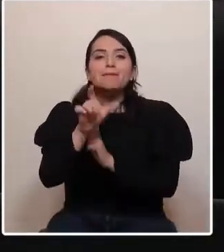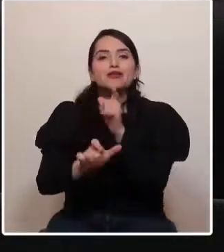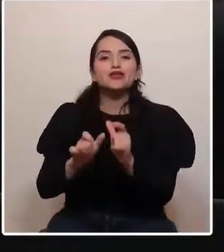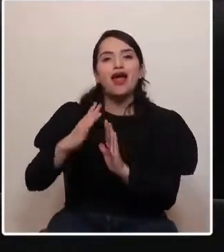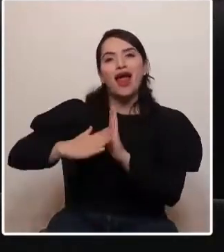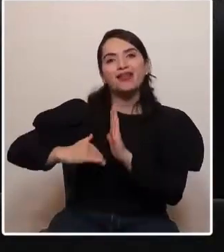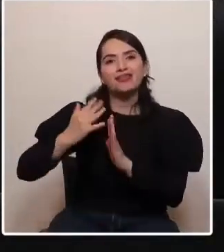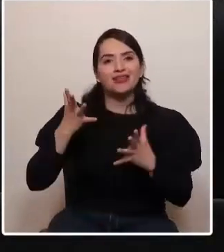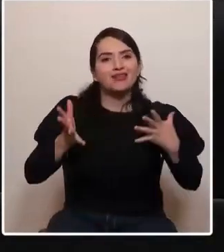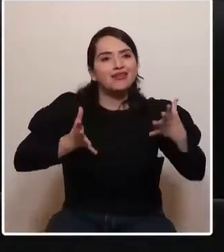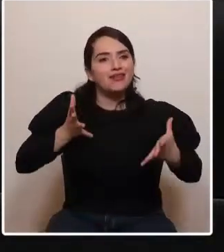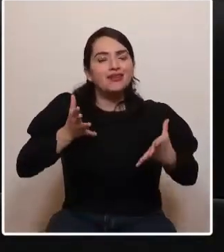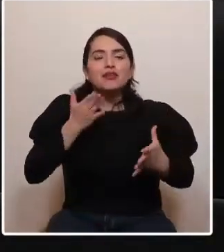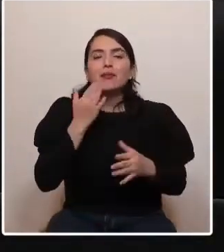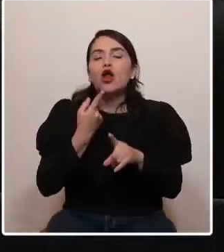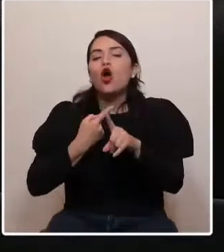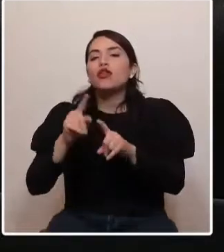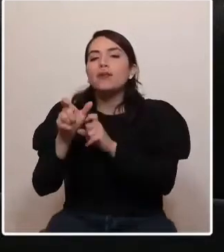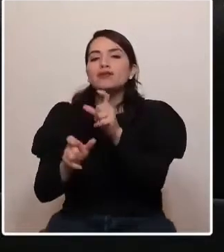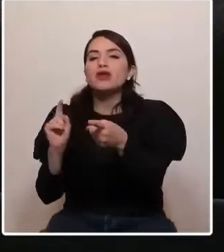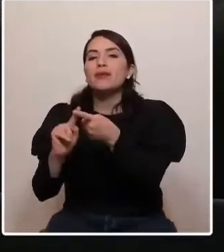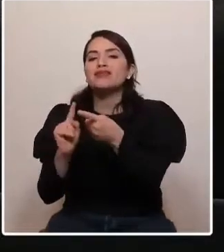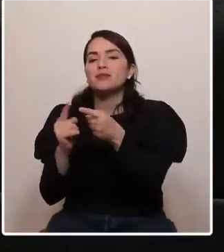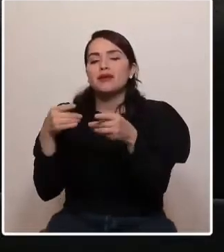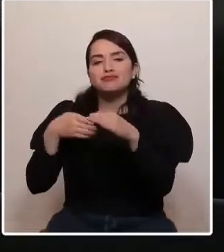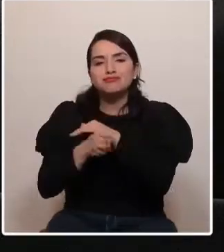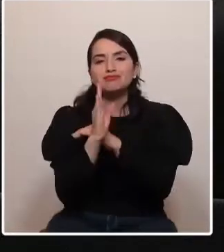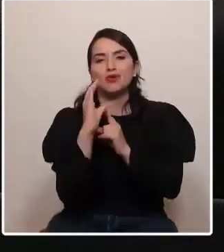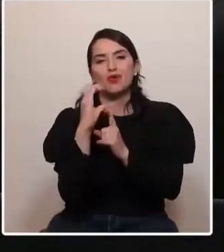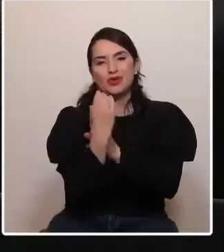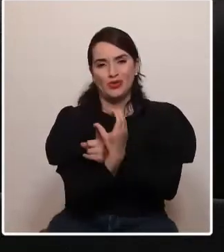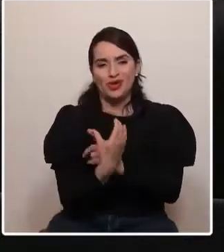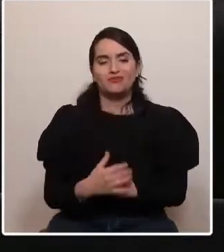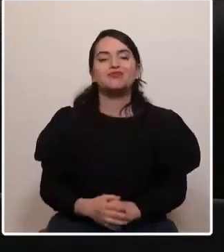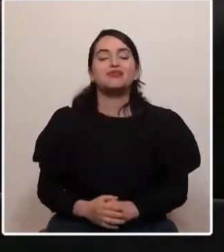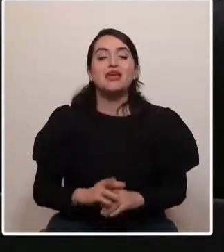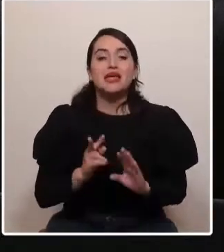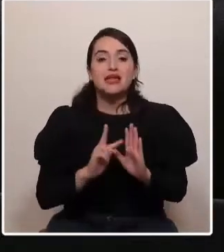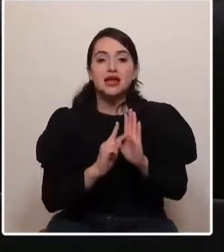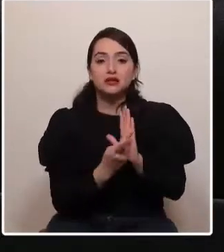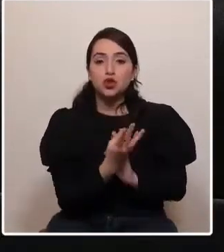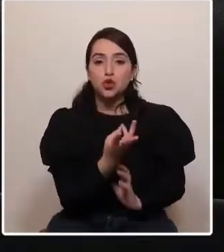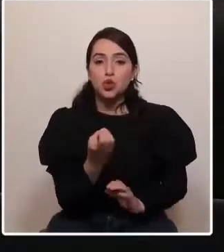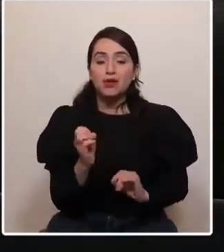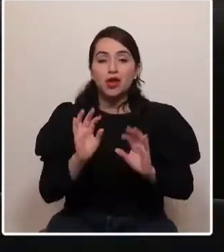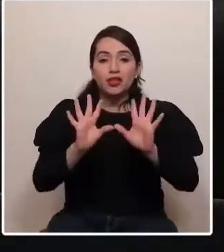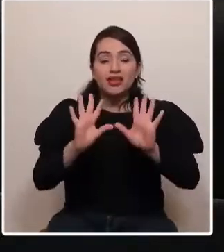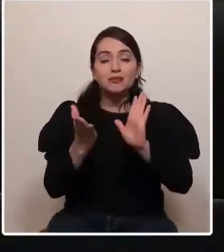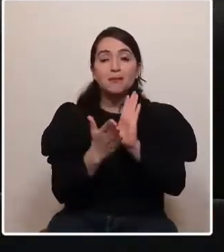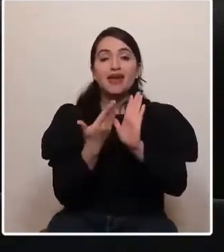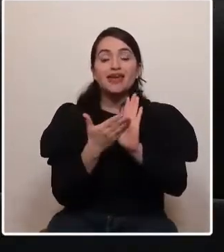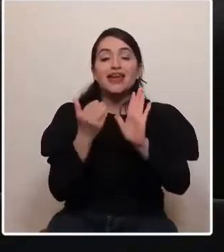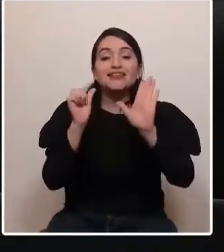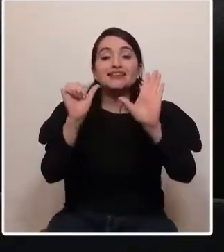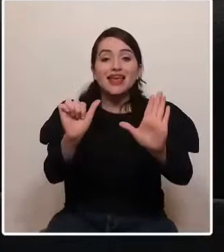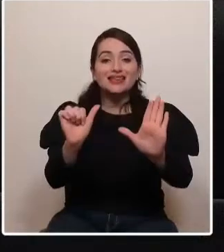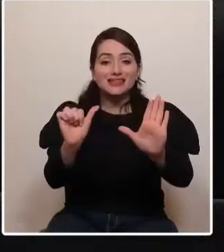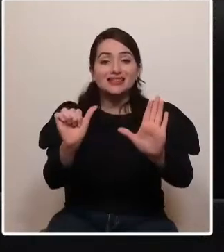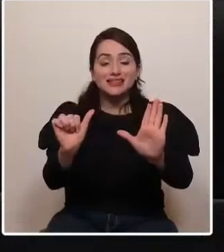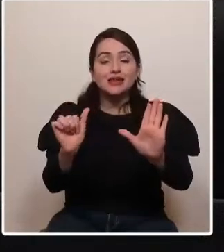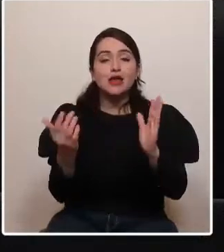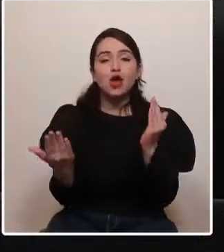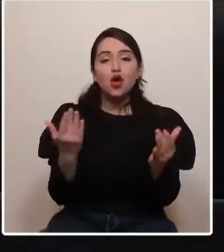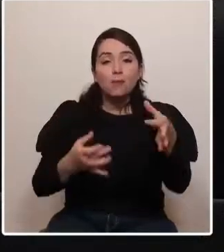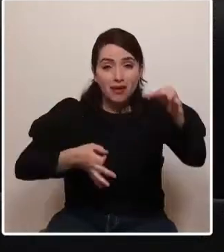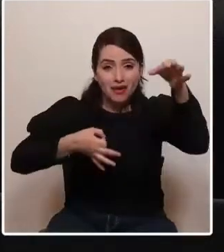y participar en la cultura. En relación a la indicación renovada número 10, que aparece en la página 6 del